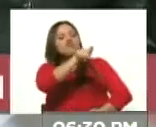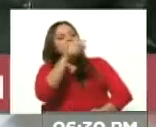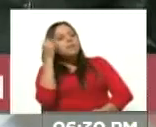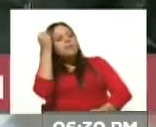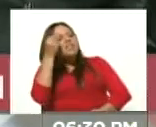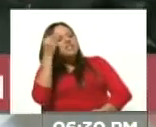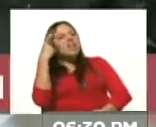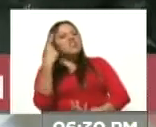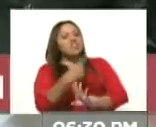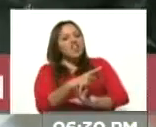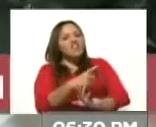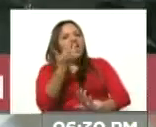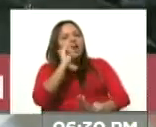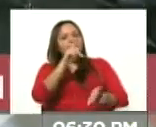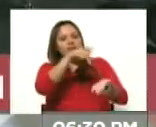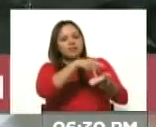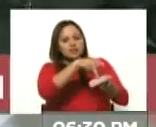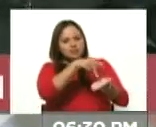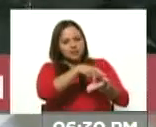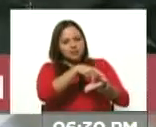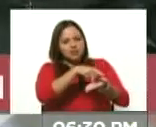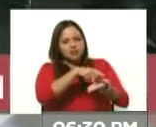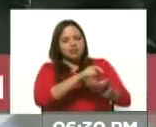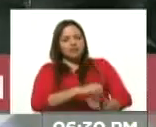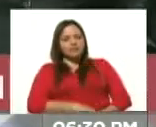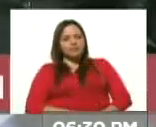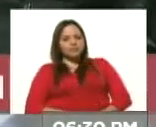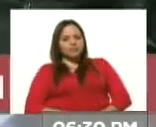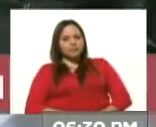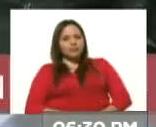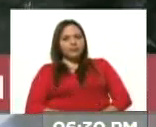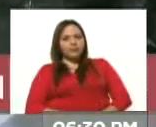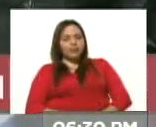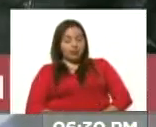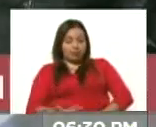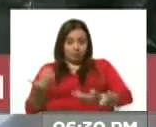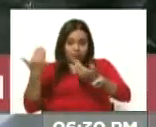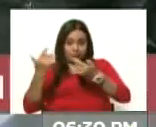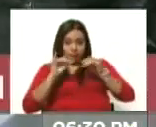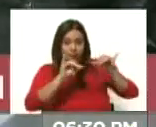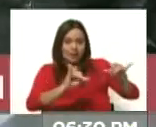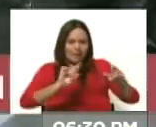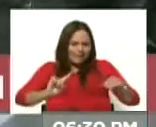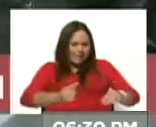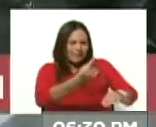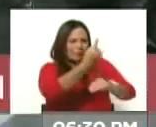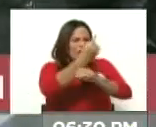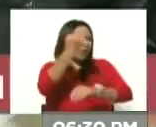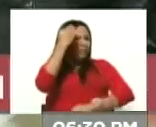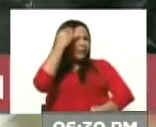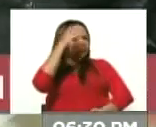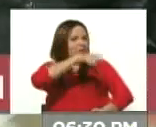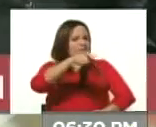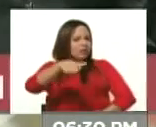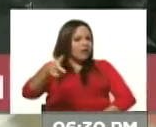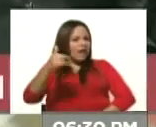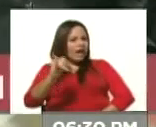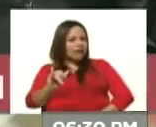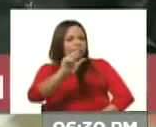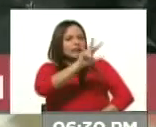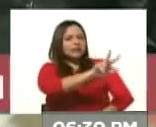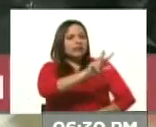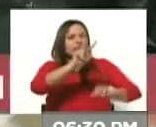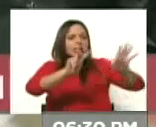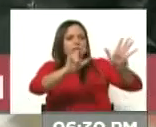surge en la cabeza de los encuestados y en este caso el primero en mente que tiene el 37